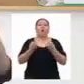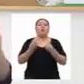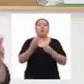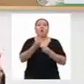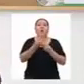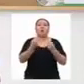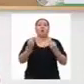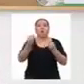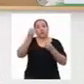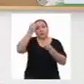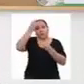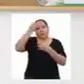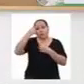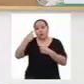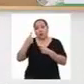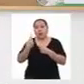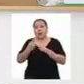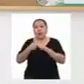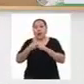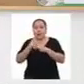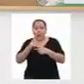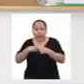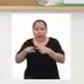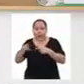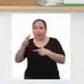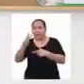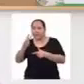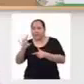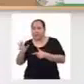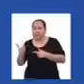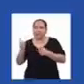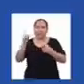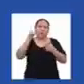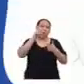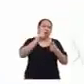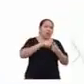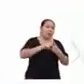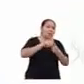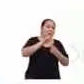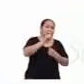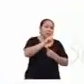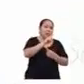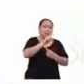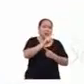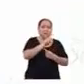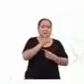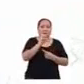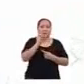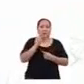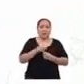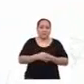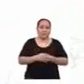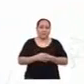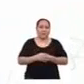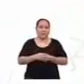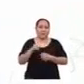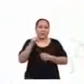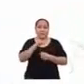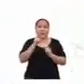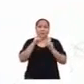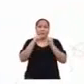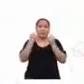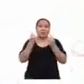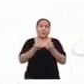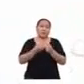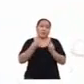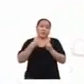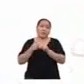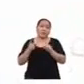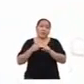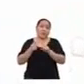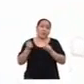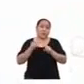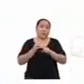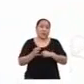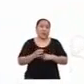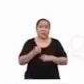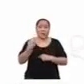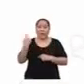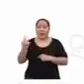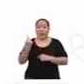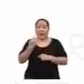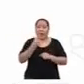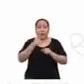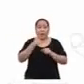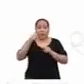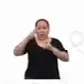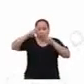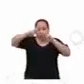datos está entre 25 y 100, que es nuestro caso. Estos grupos pueden ser distintos para cada investigador